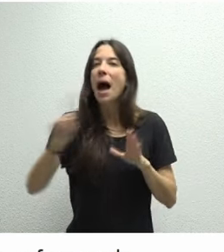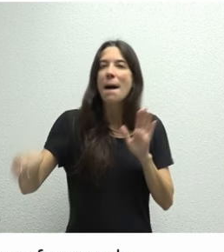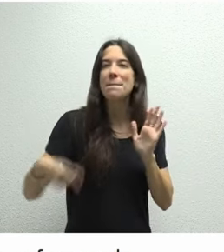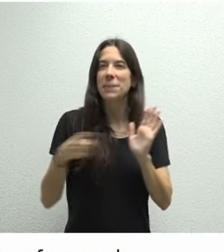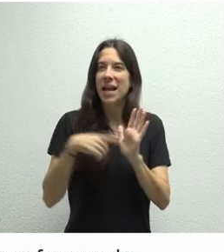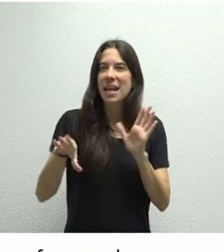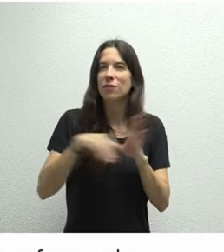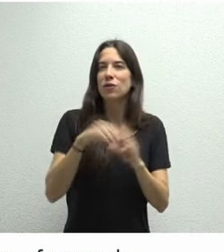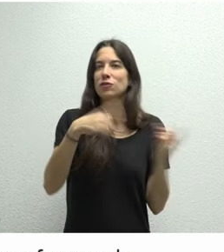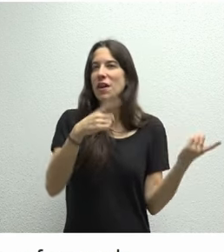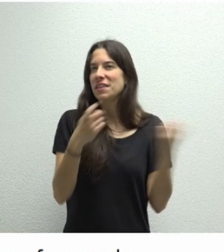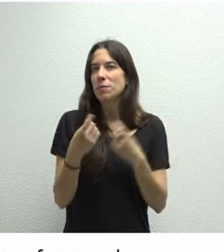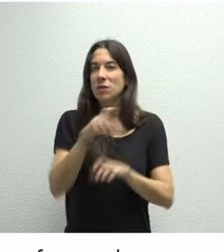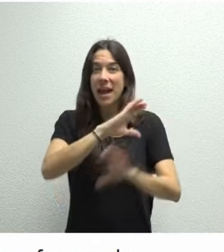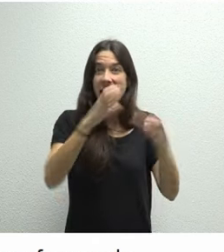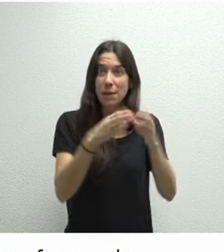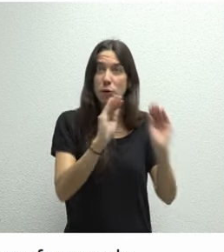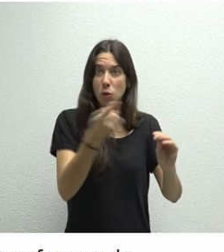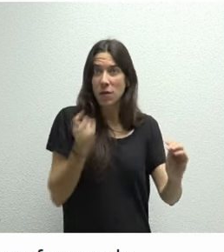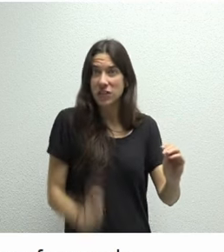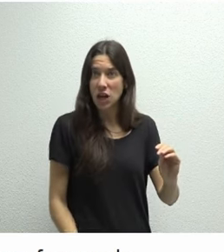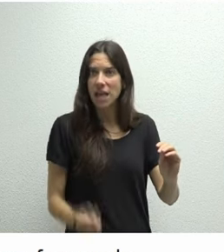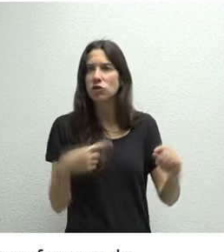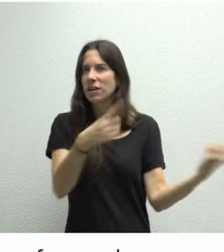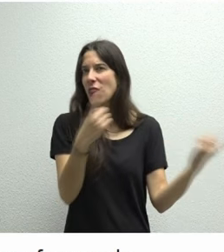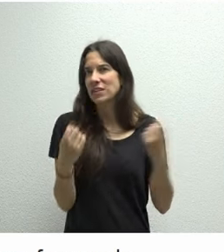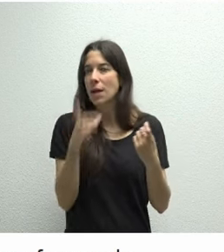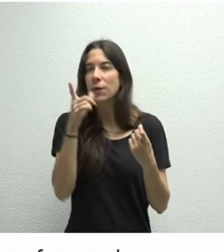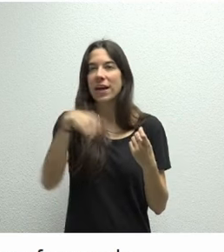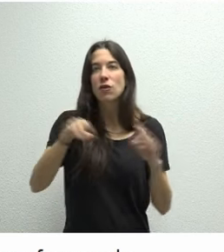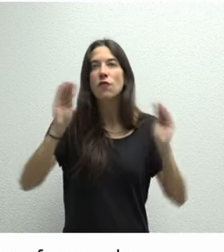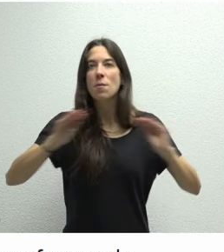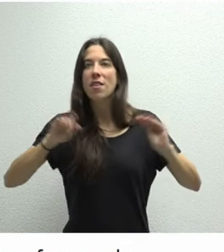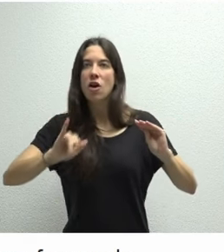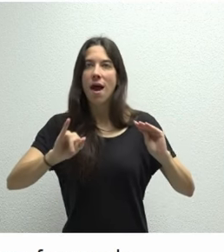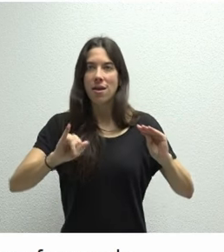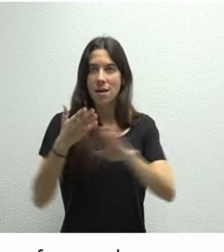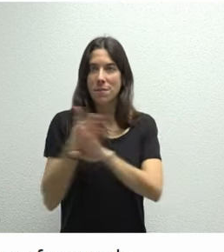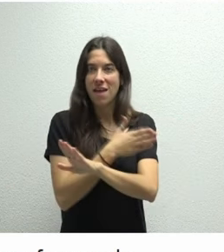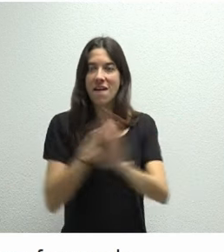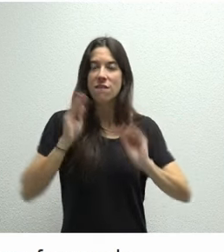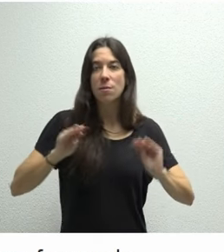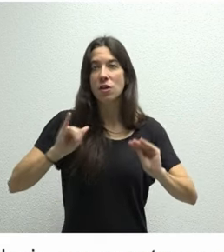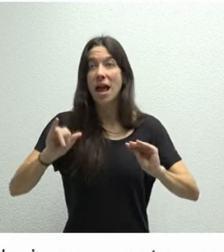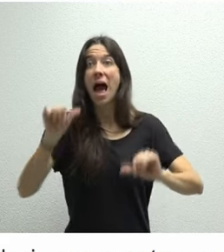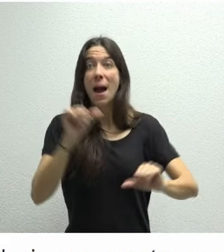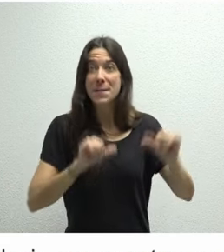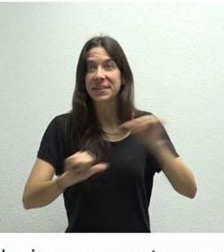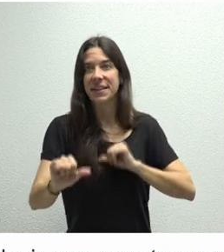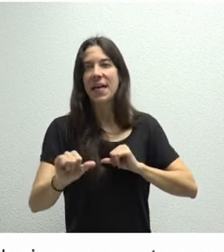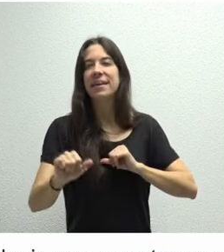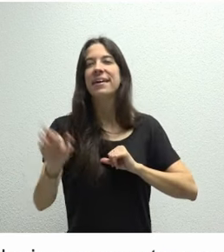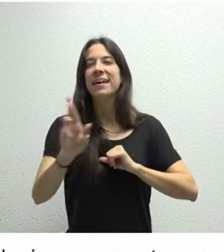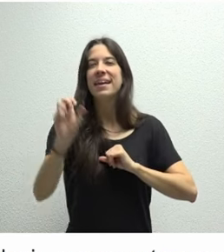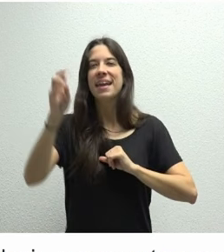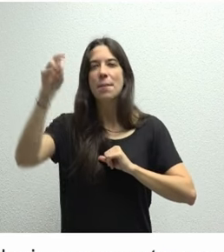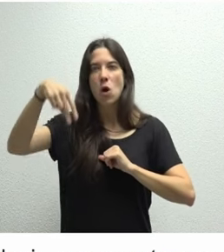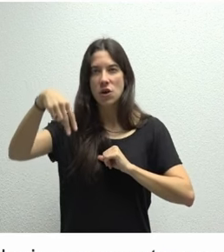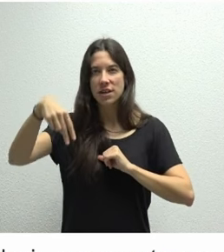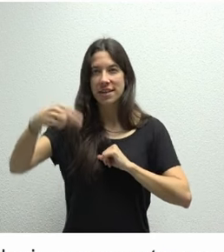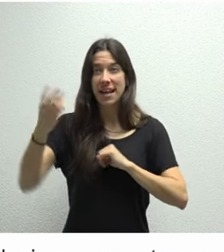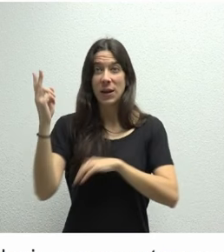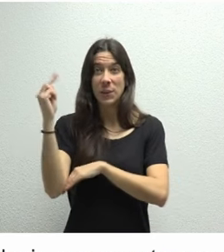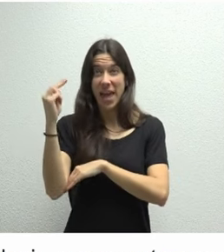al equipo de plena inclusión que tiene una formación y de ahí eh Ramón estuvo el viernes yo no pude